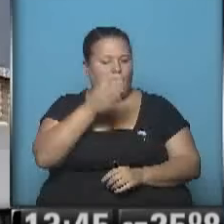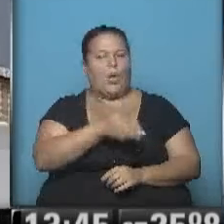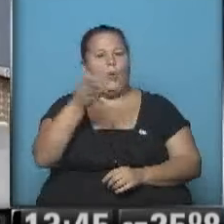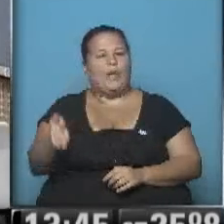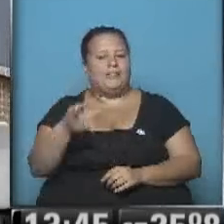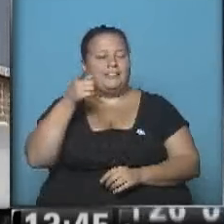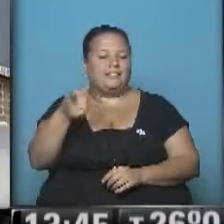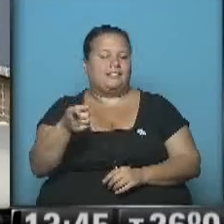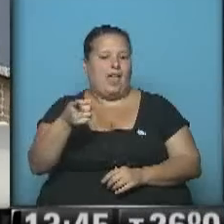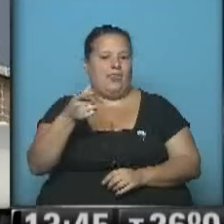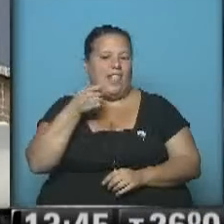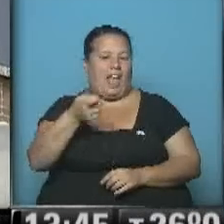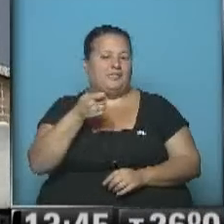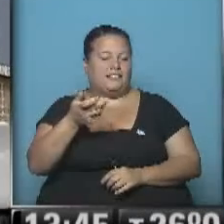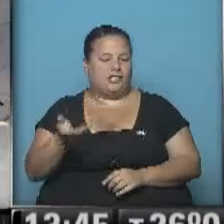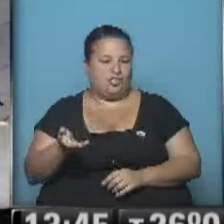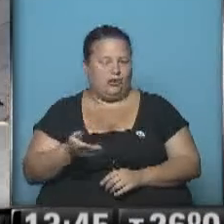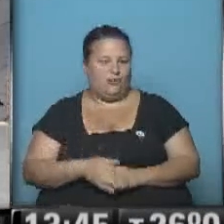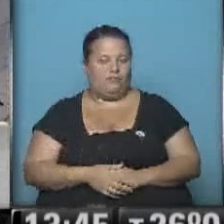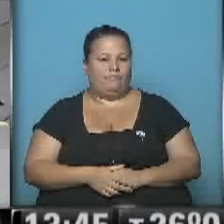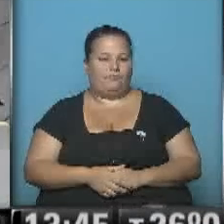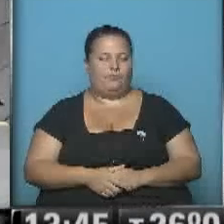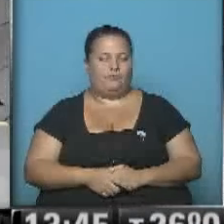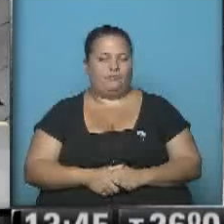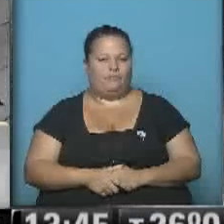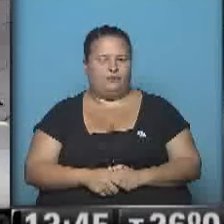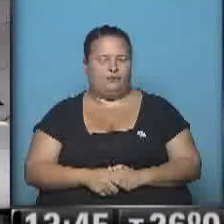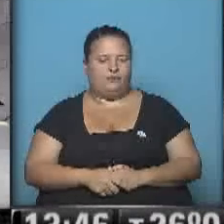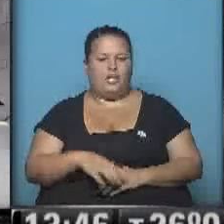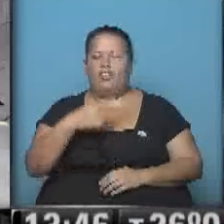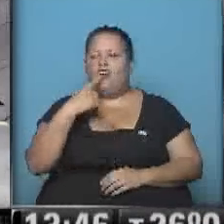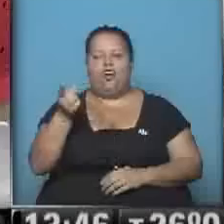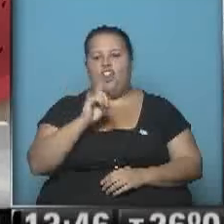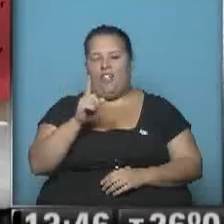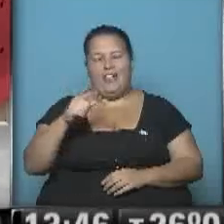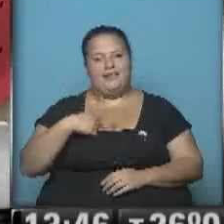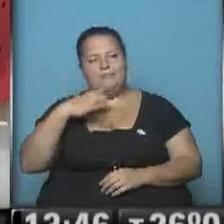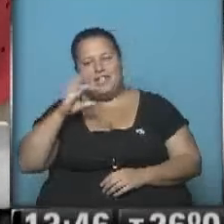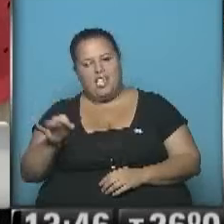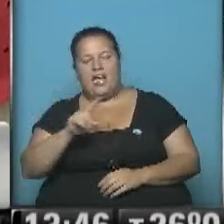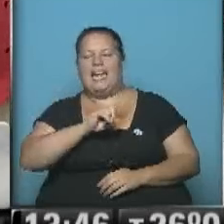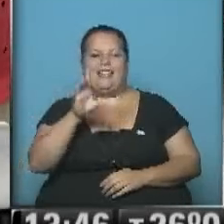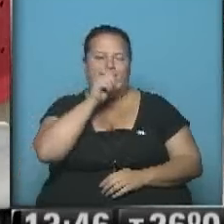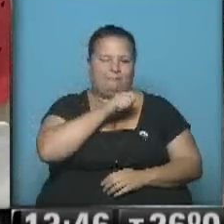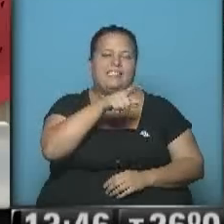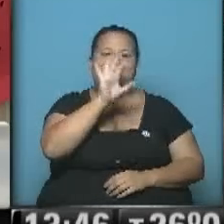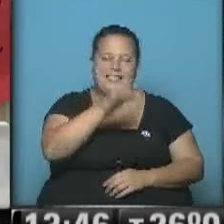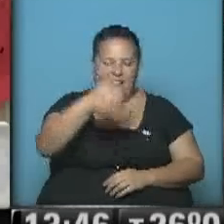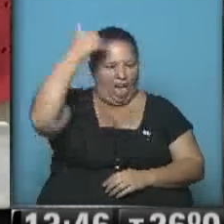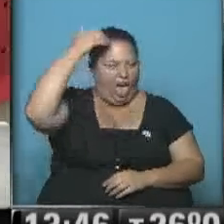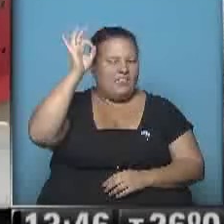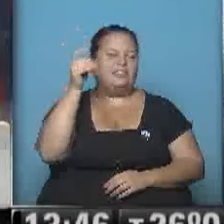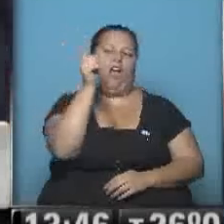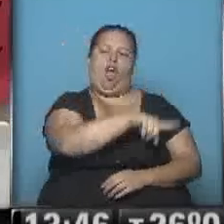vecina del asesino, que no dice que es mi hijo ni que es él, pero sabe que es el otro pibe,